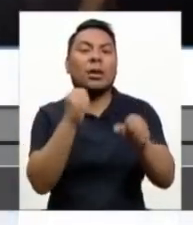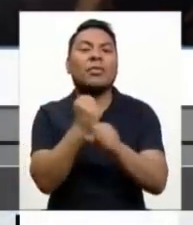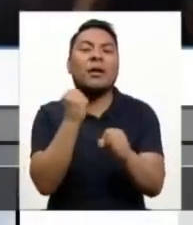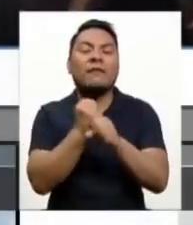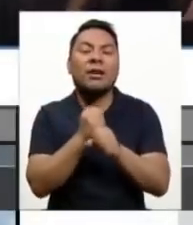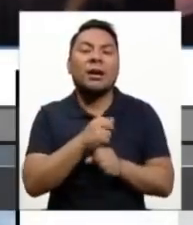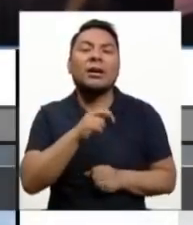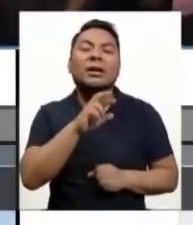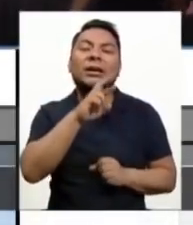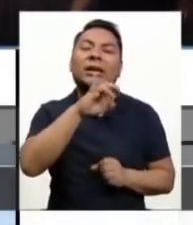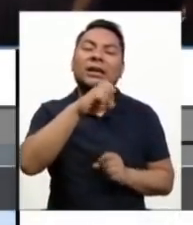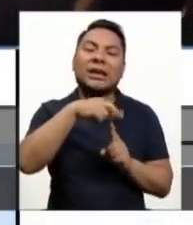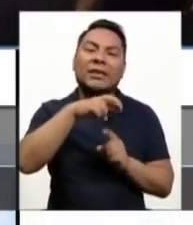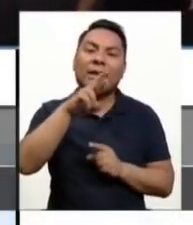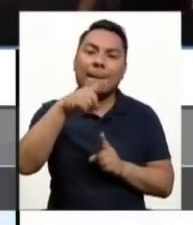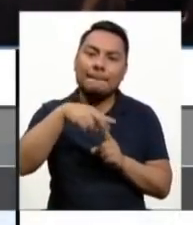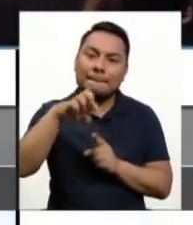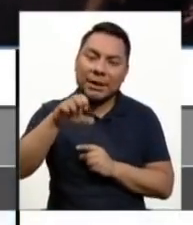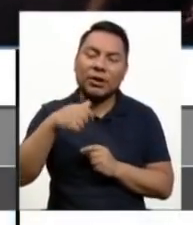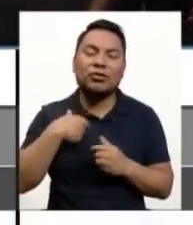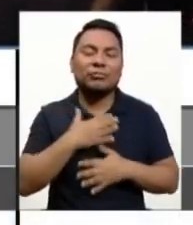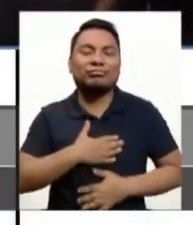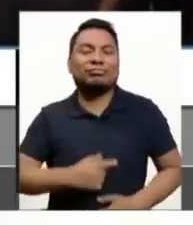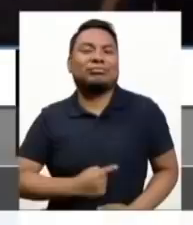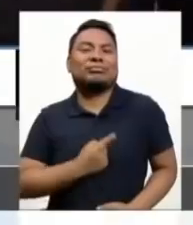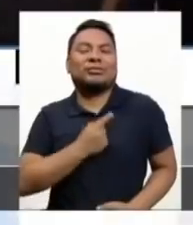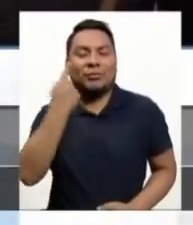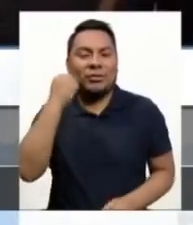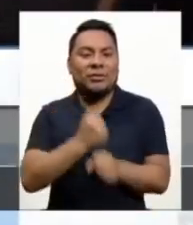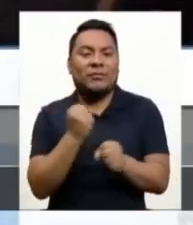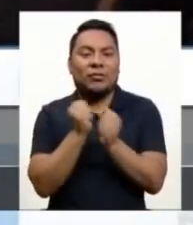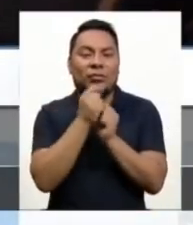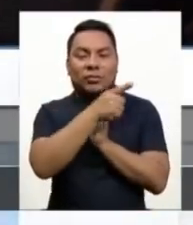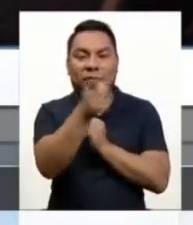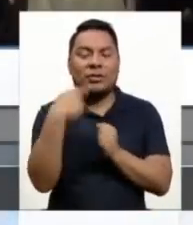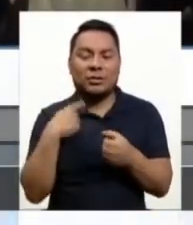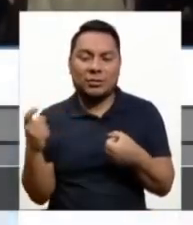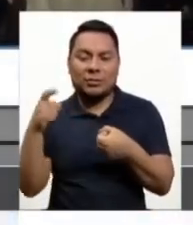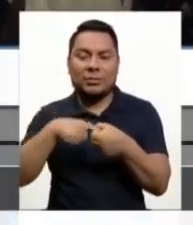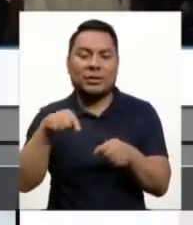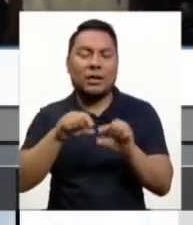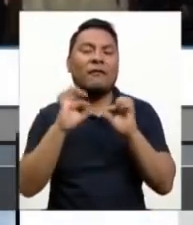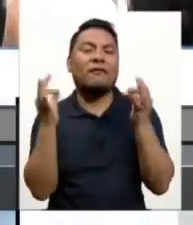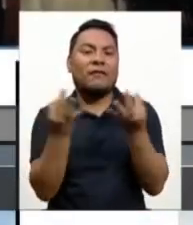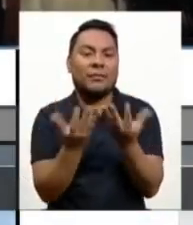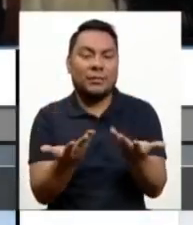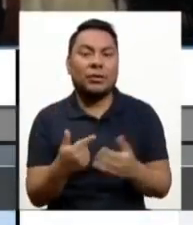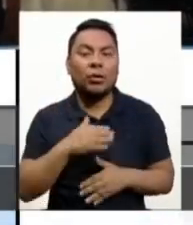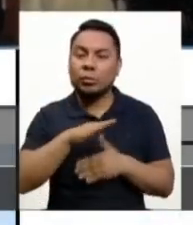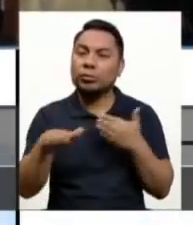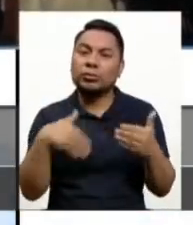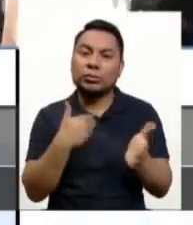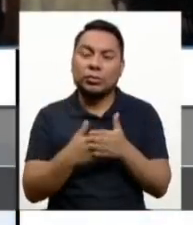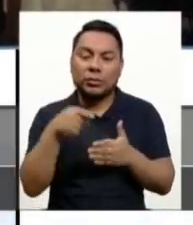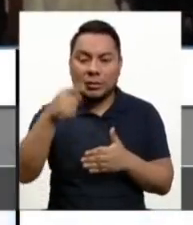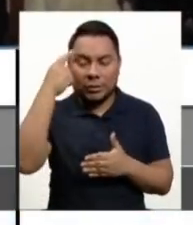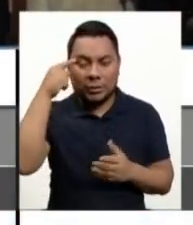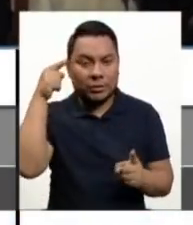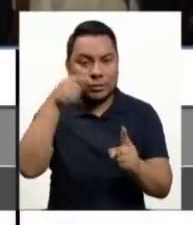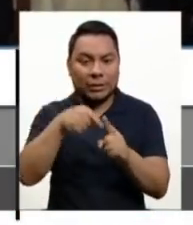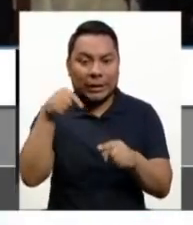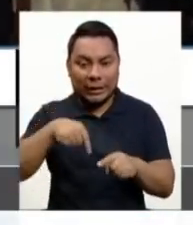IRTP. Estoy orgulloso de poder trabajar con ustedes y ser parte de esta gran familia. Todos aquellos que nos encontramos